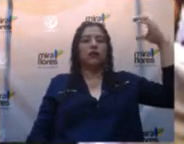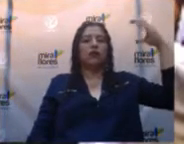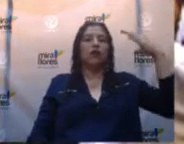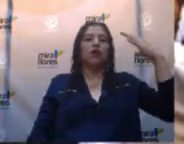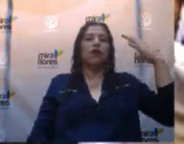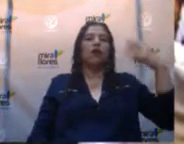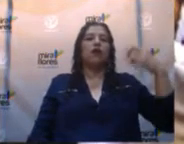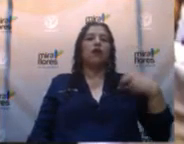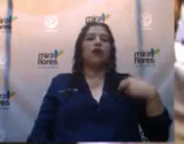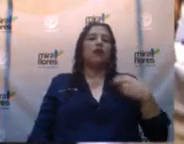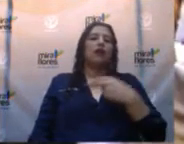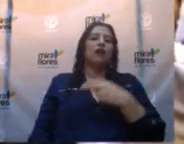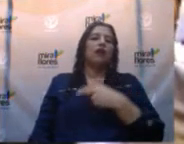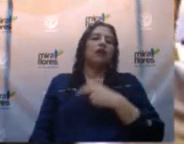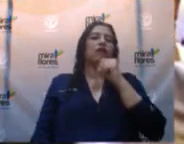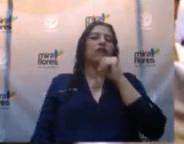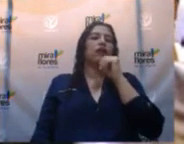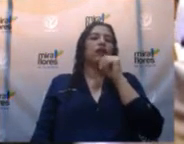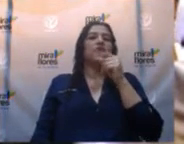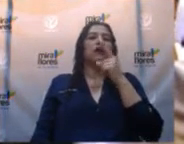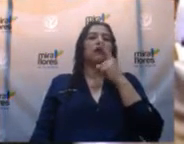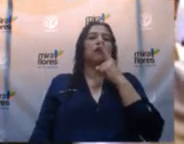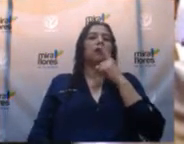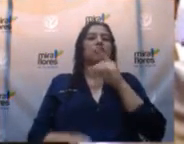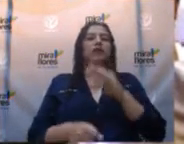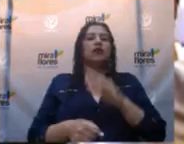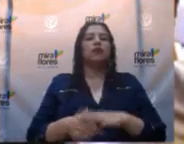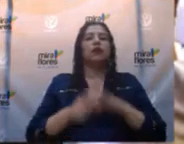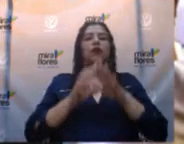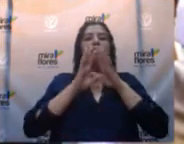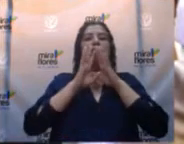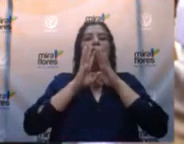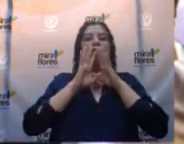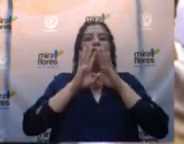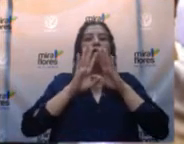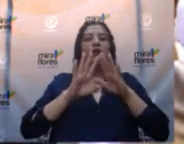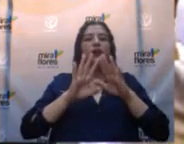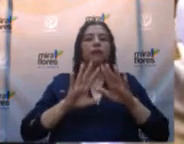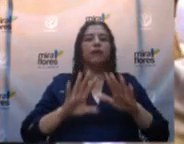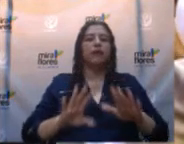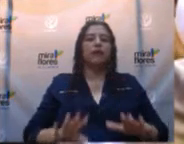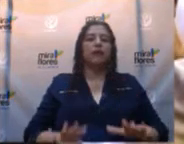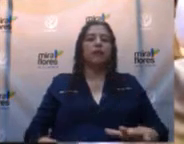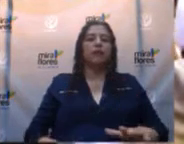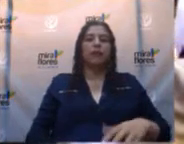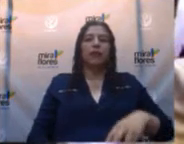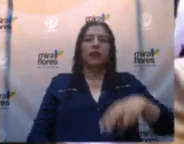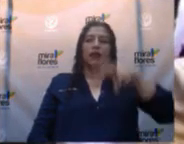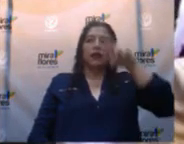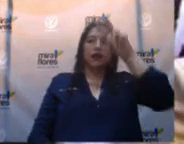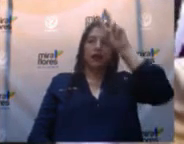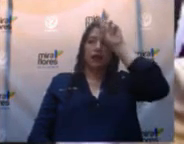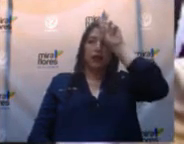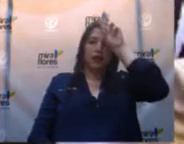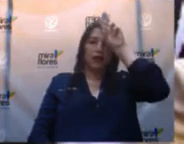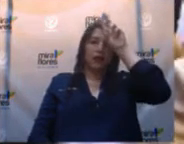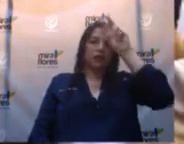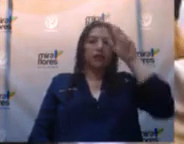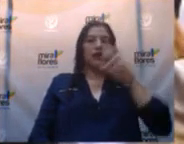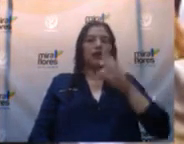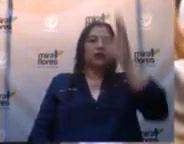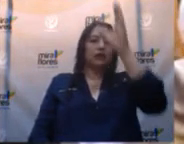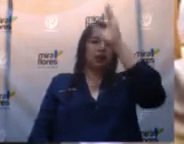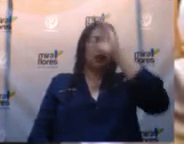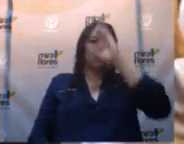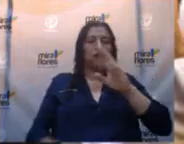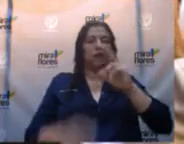El sol, que faltemos al voto solemne, que la